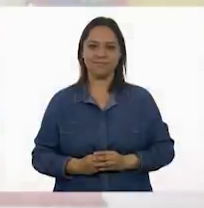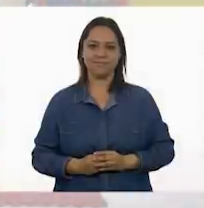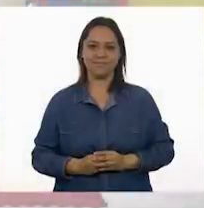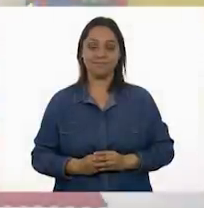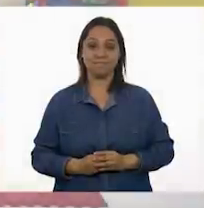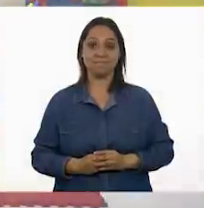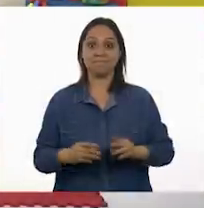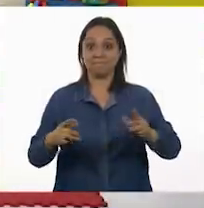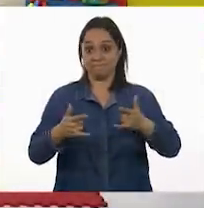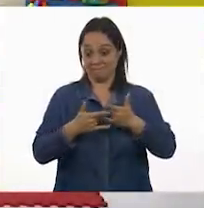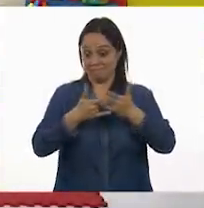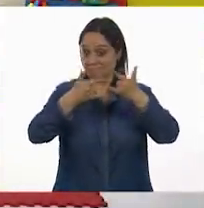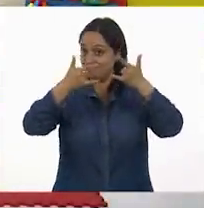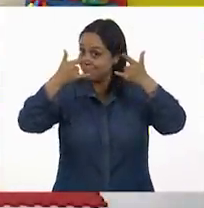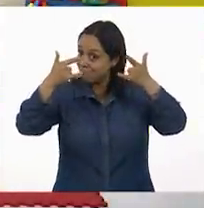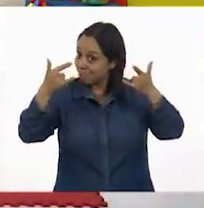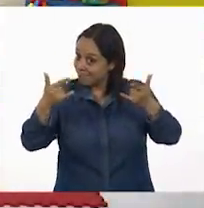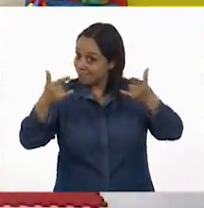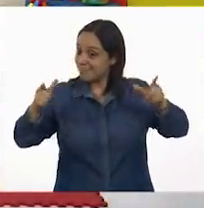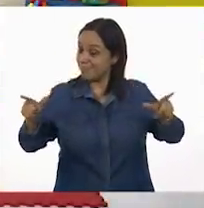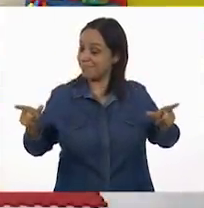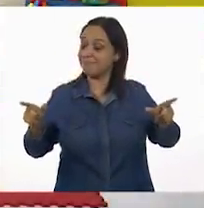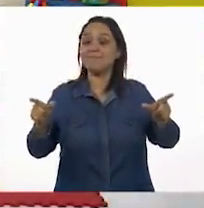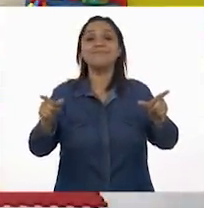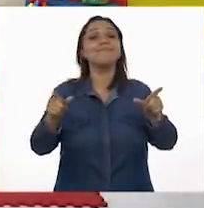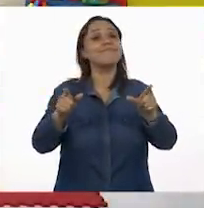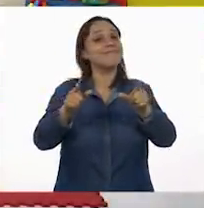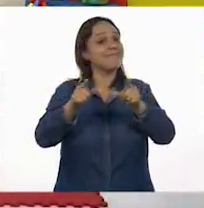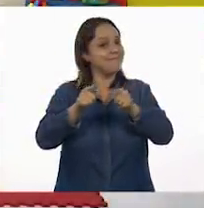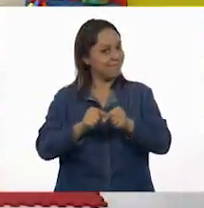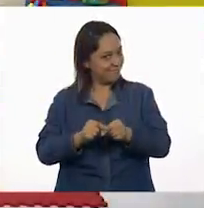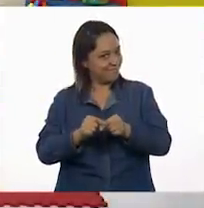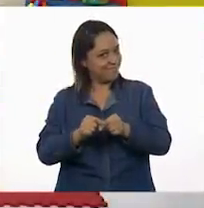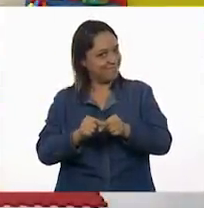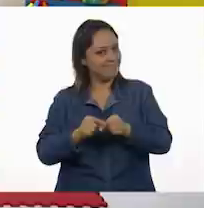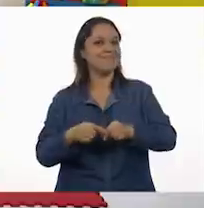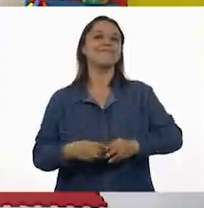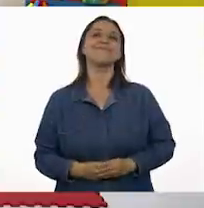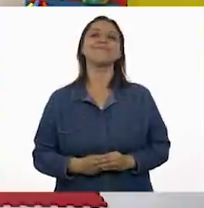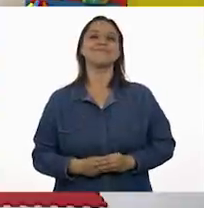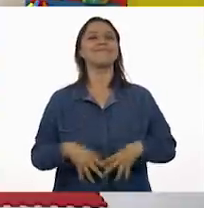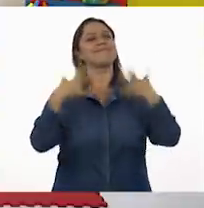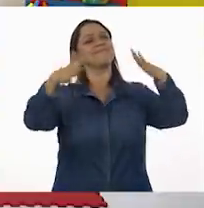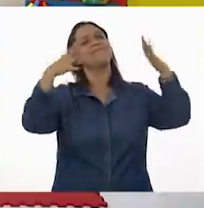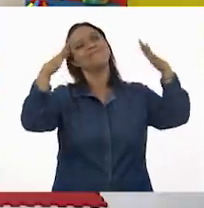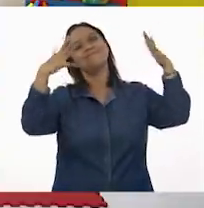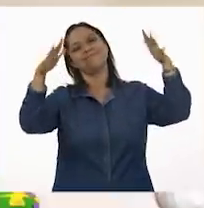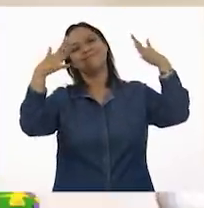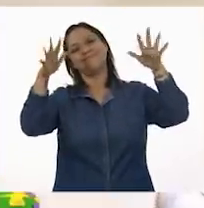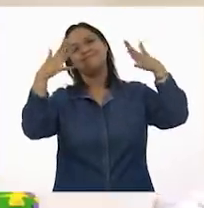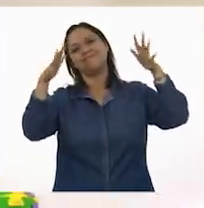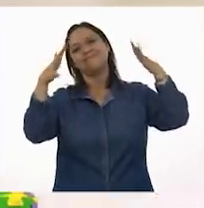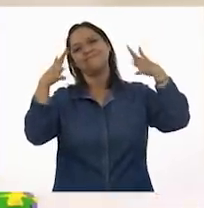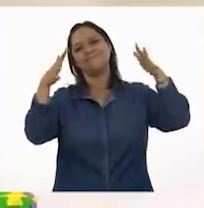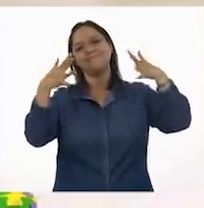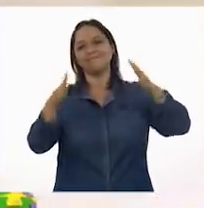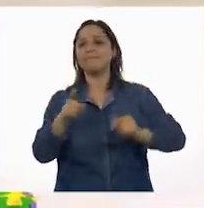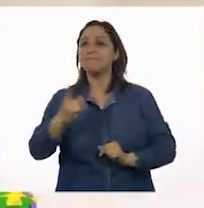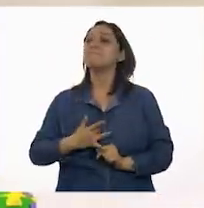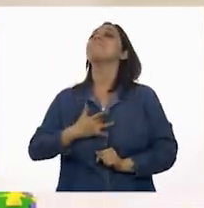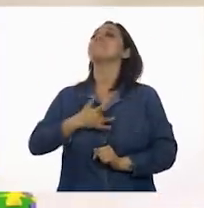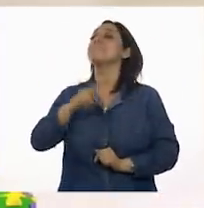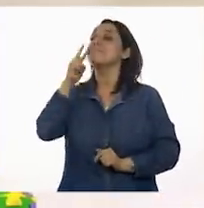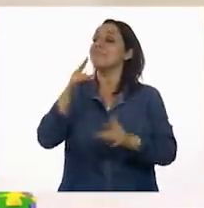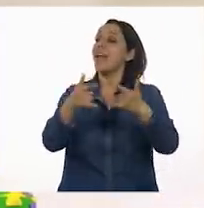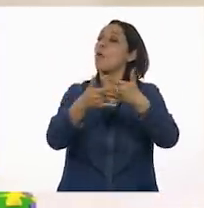Y colorín colorado, este cuento se ha terminado. Oh. ¿Qué te pareció